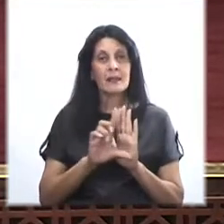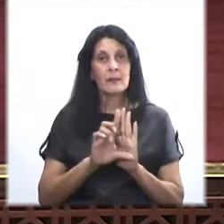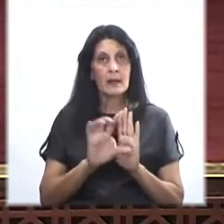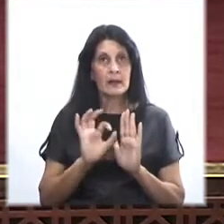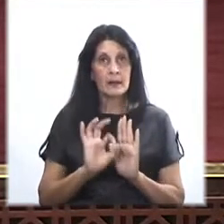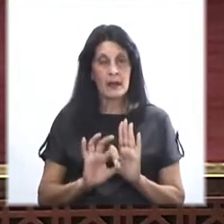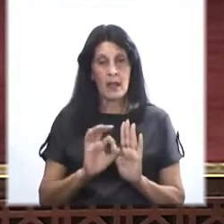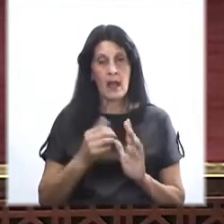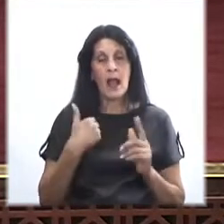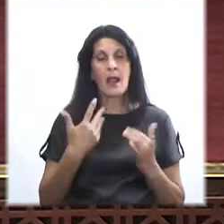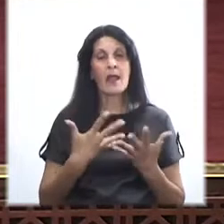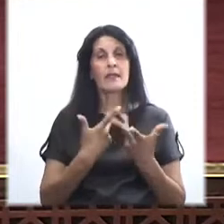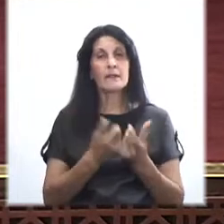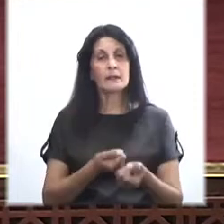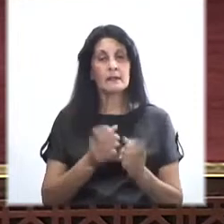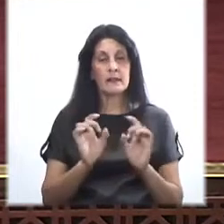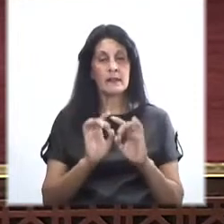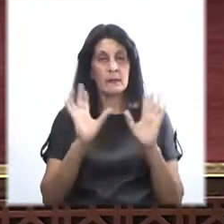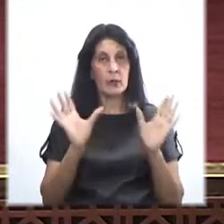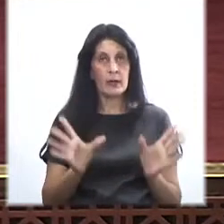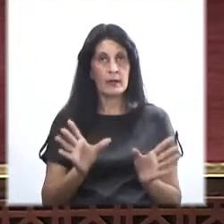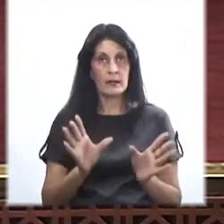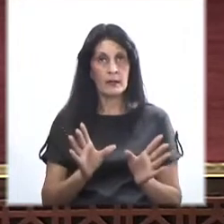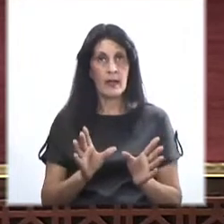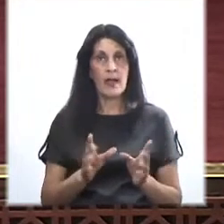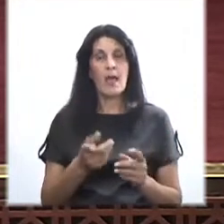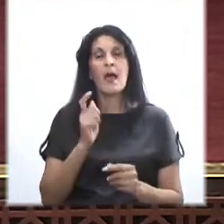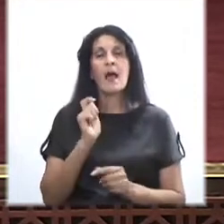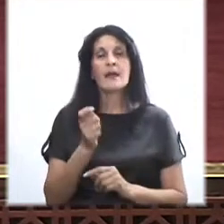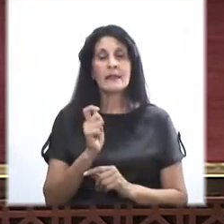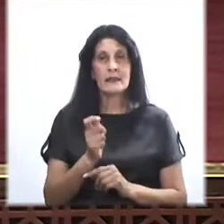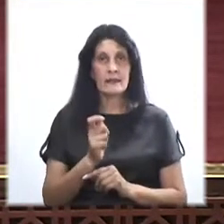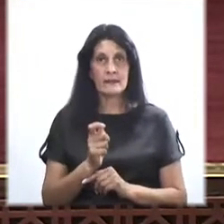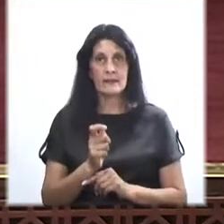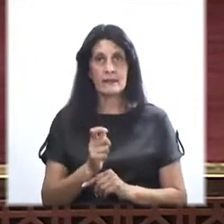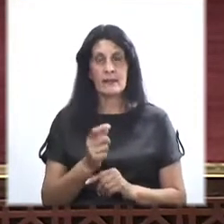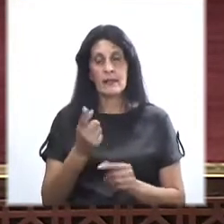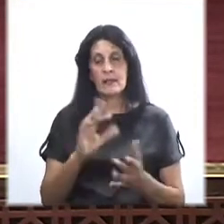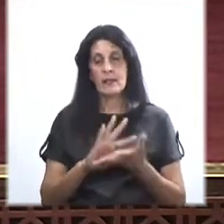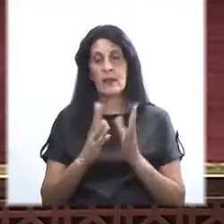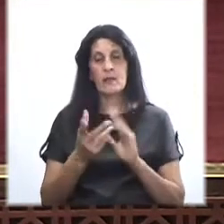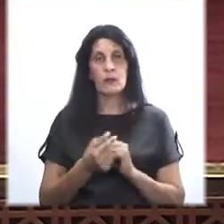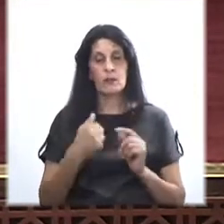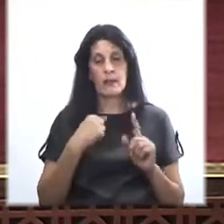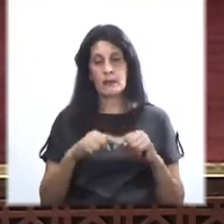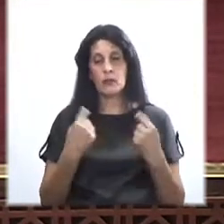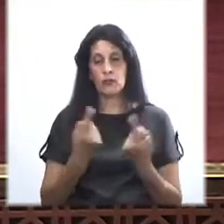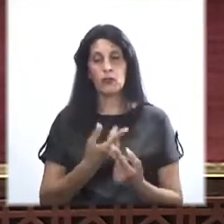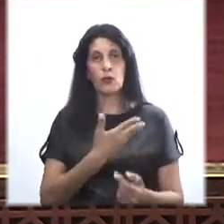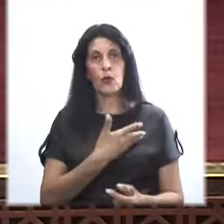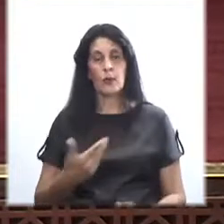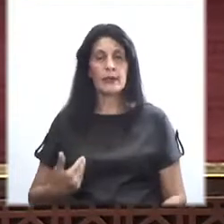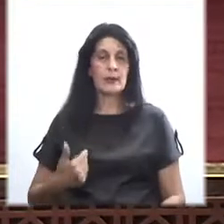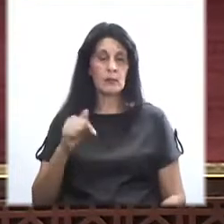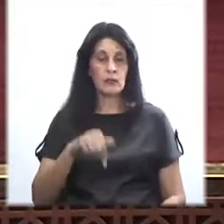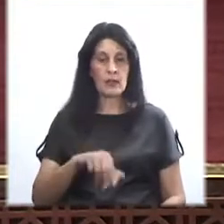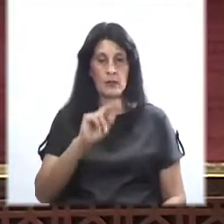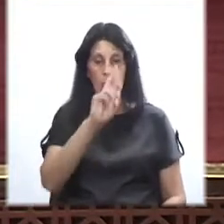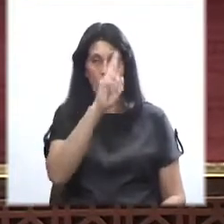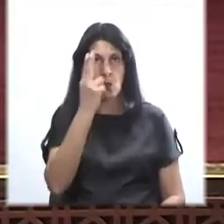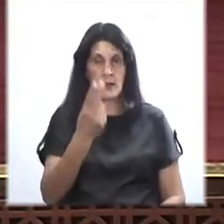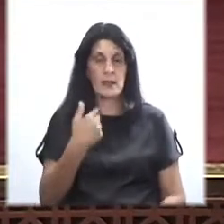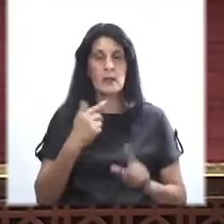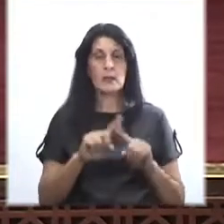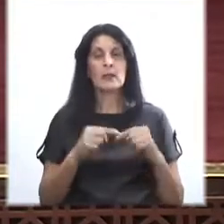a nuestra defensa democrática, a quienes, de la manera que nosotros gobernamos en el Uruguay, de la manera que